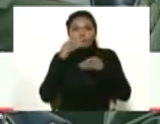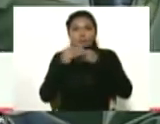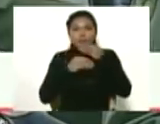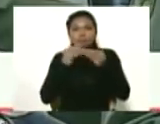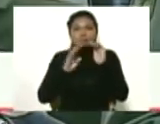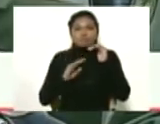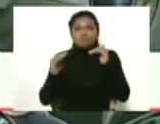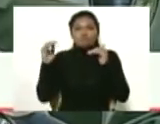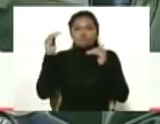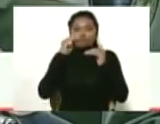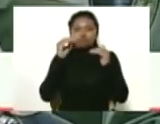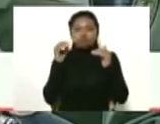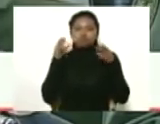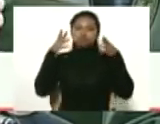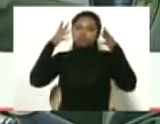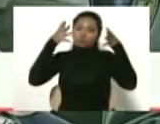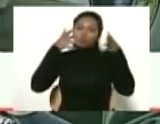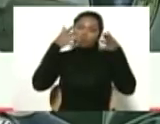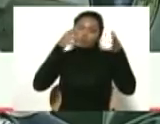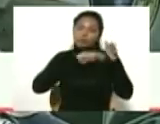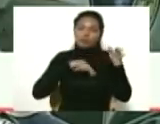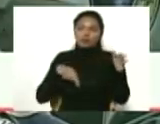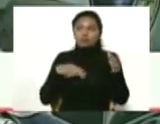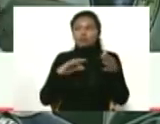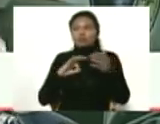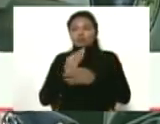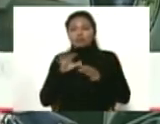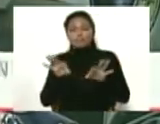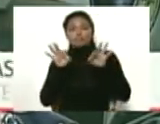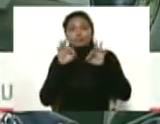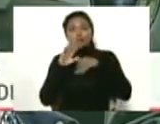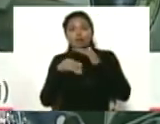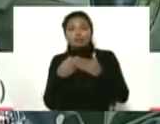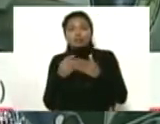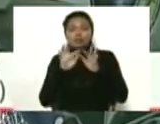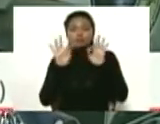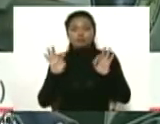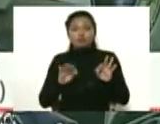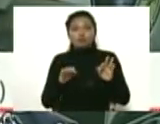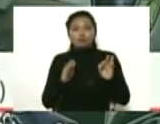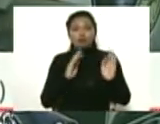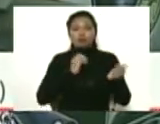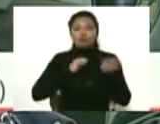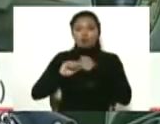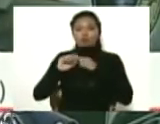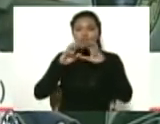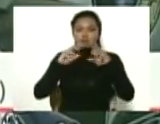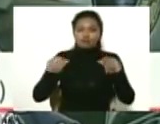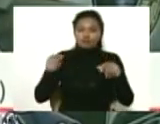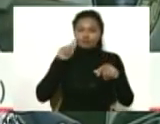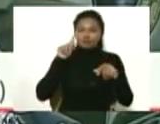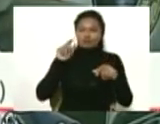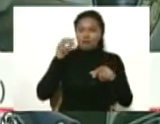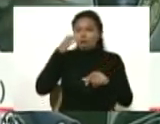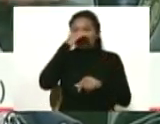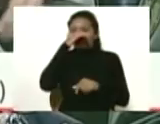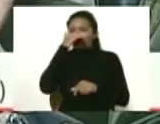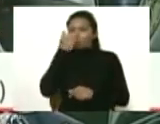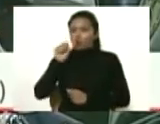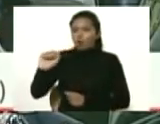en la capacitación de nuestras fuerzas especiales en materia de contraterrorismo. Hemos, a